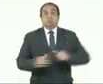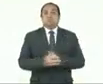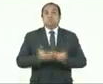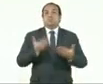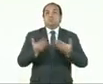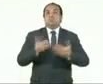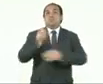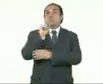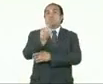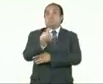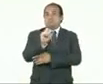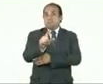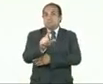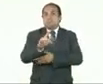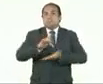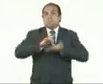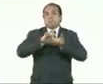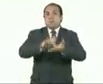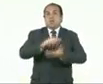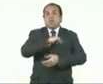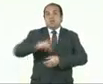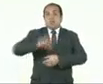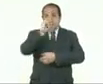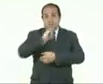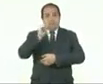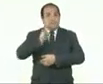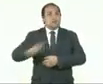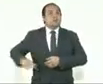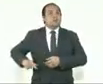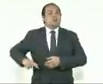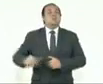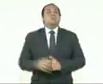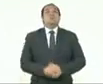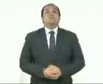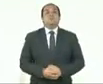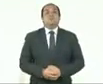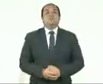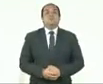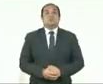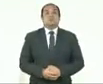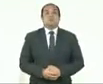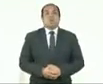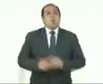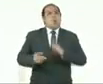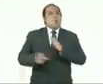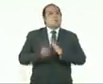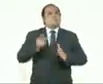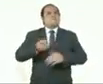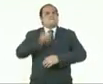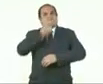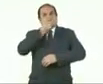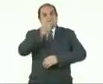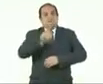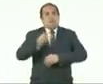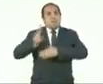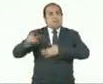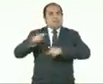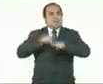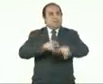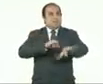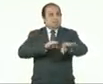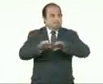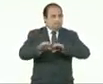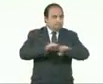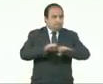por supuesto, también apoyados por nuestra jefa de gobierno. Reiteramos el compromiso de seguir